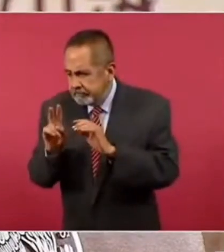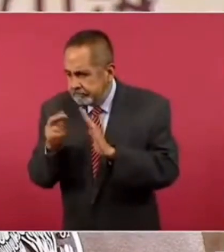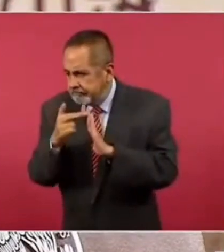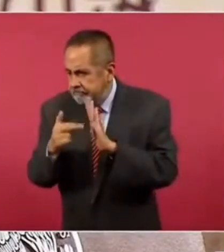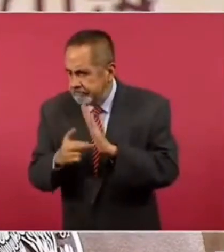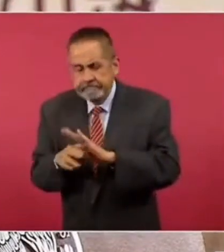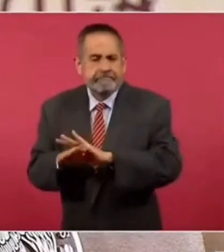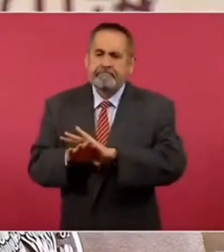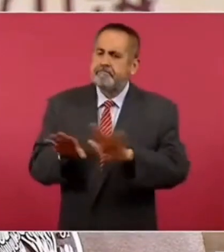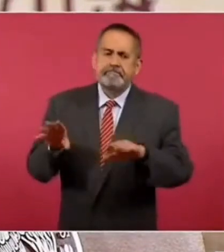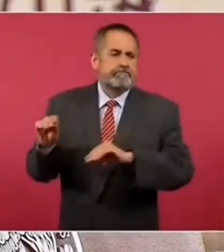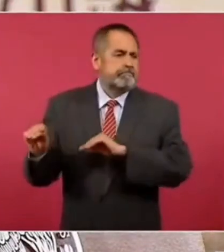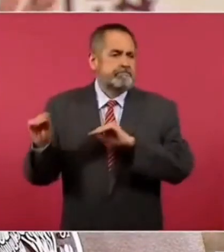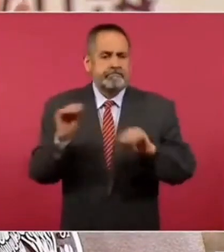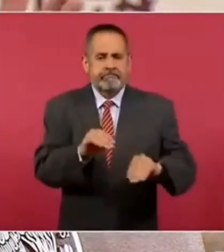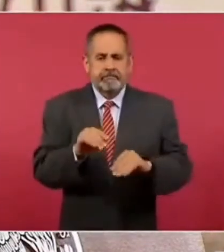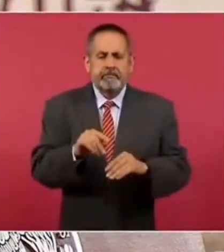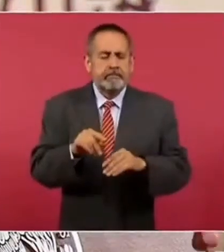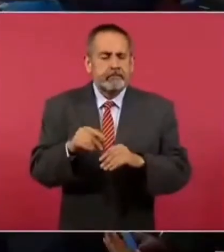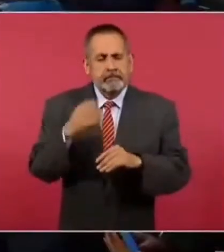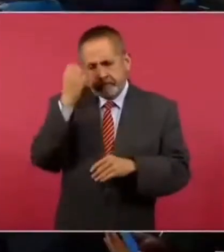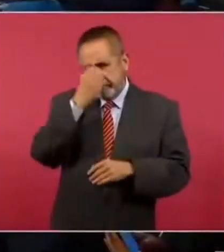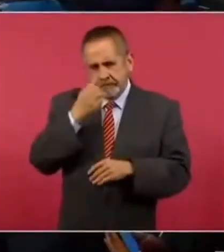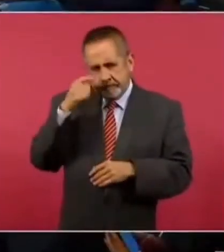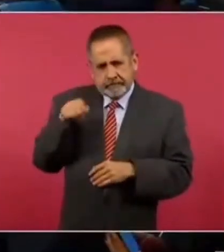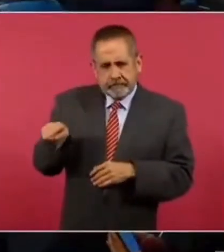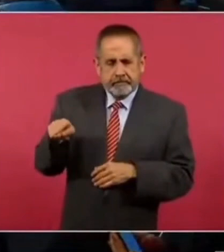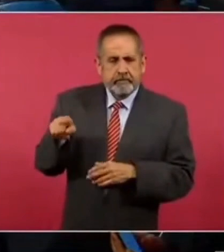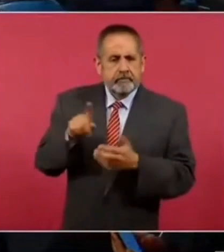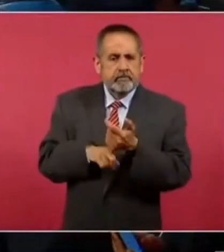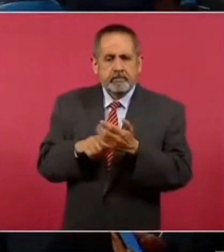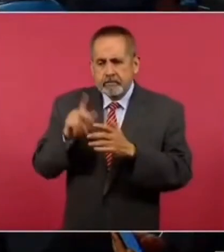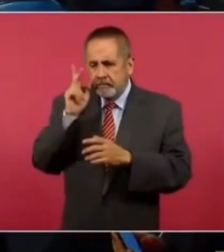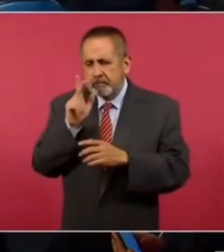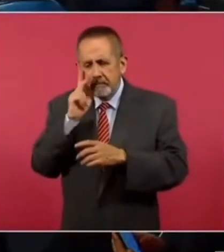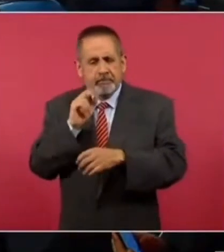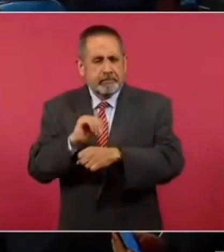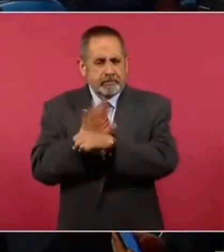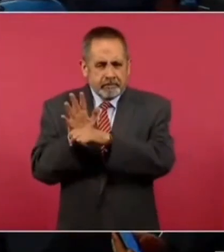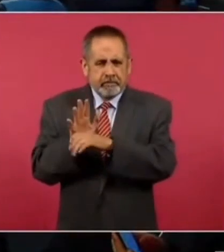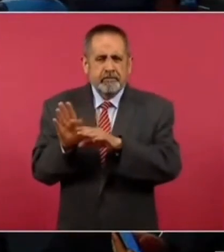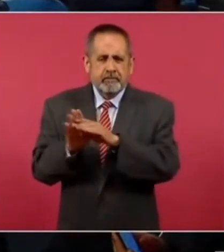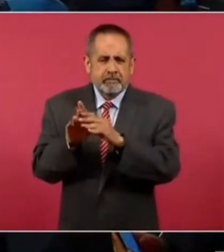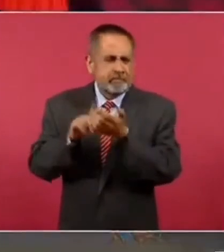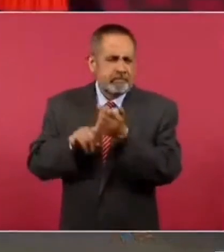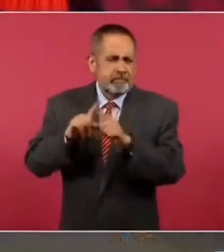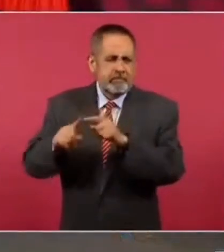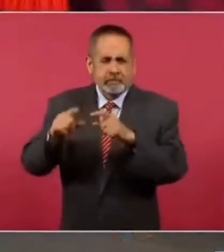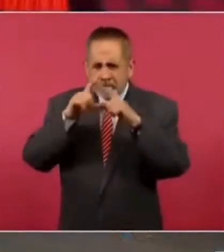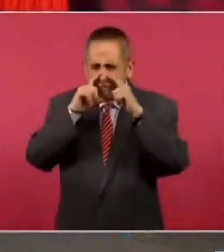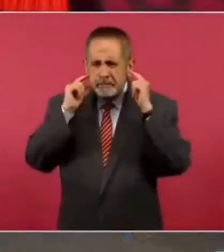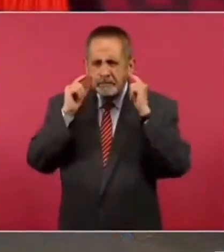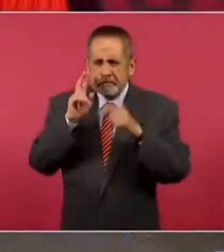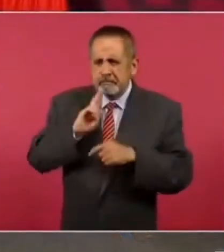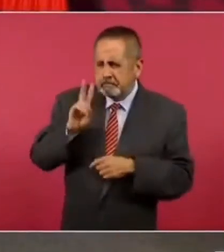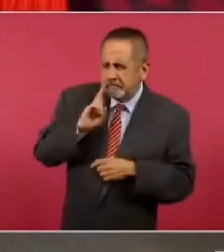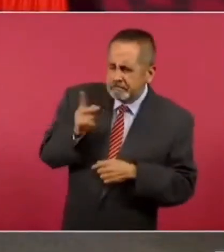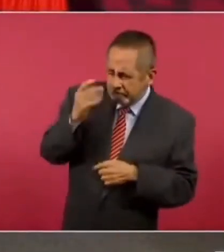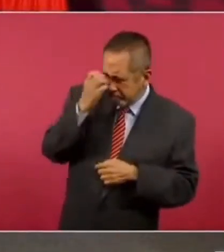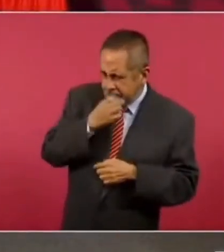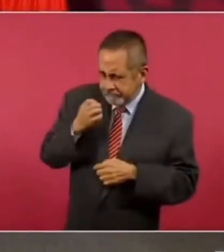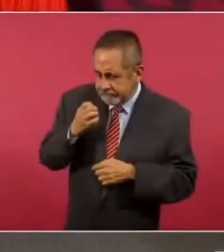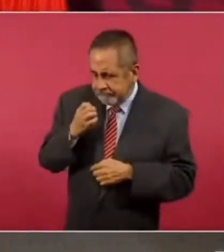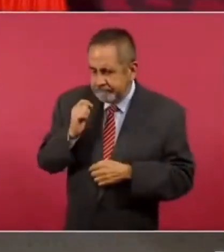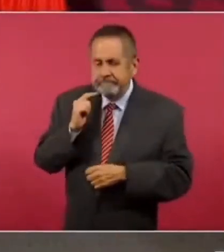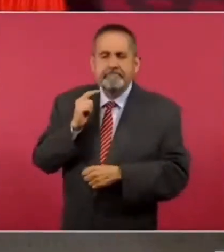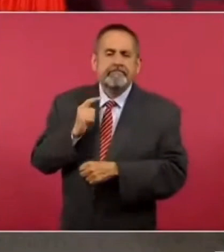protocolo. Se realizan en estos casos pruebas de COVID o de influenza. En el caso del